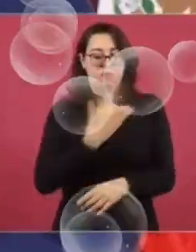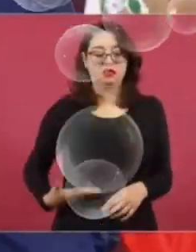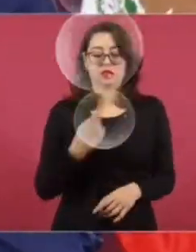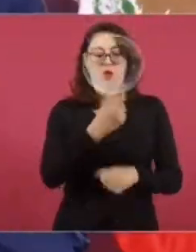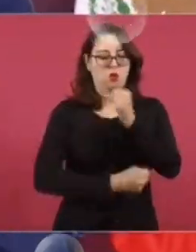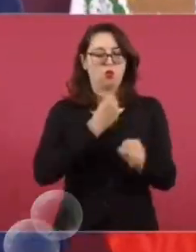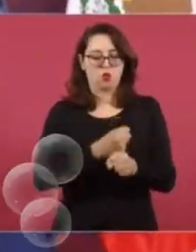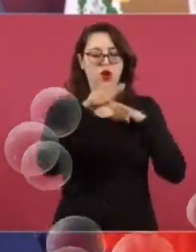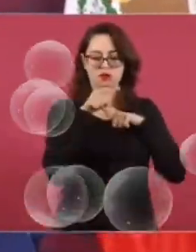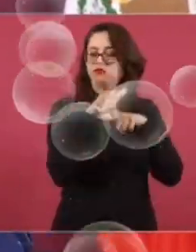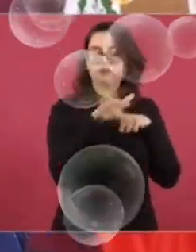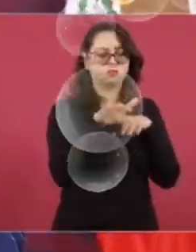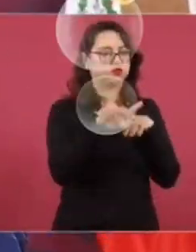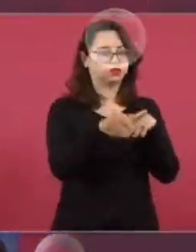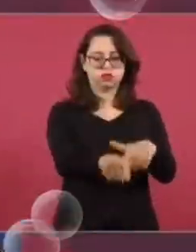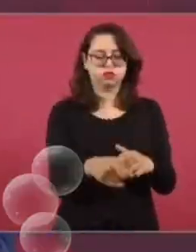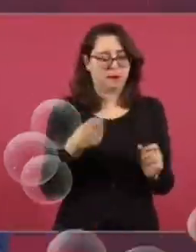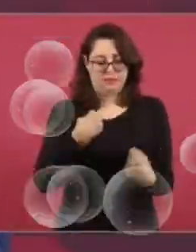gobernando